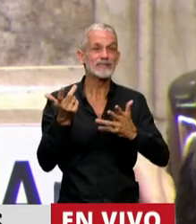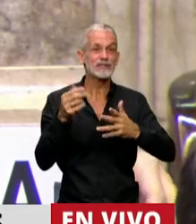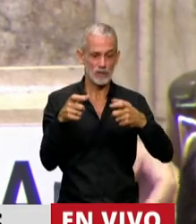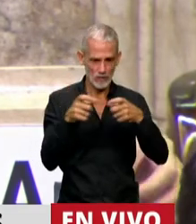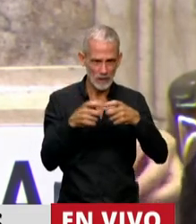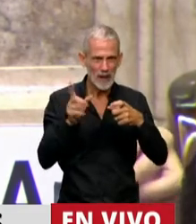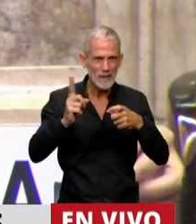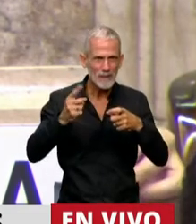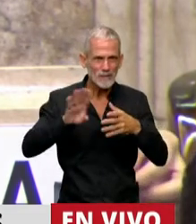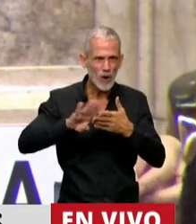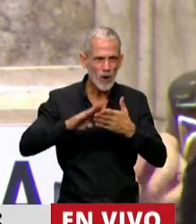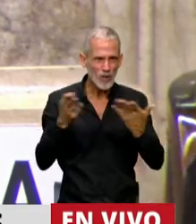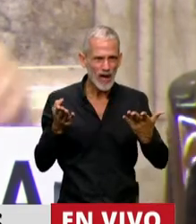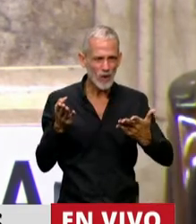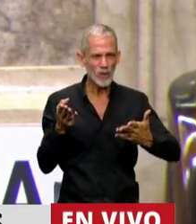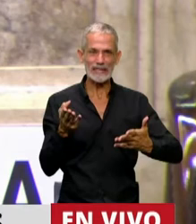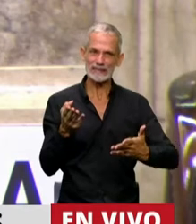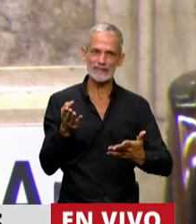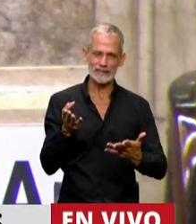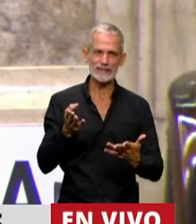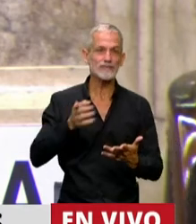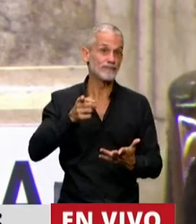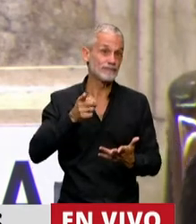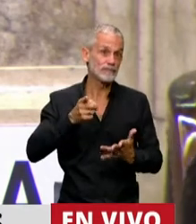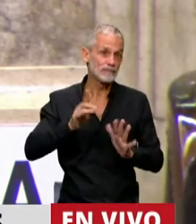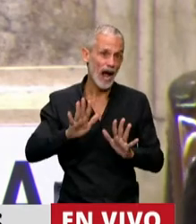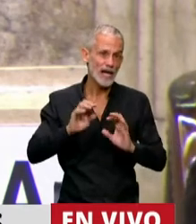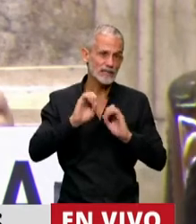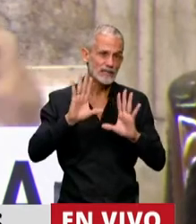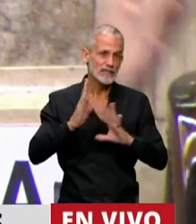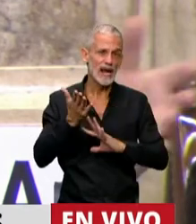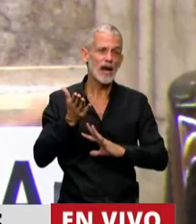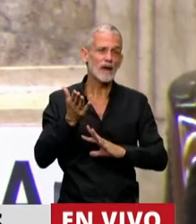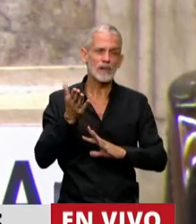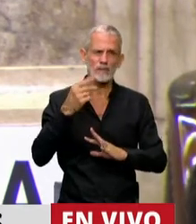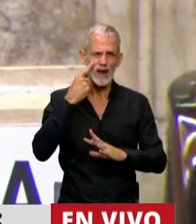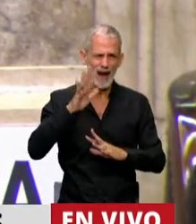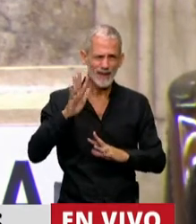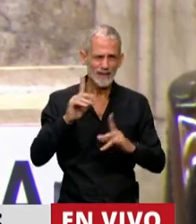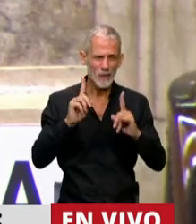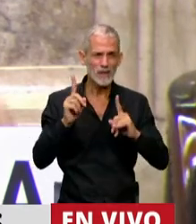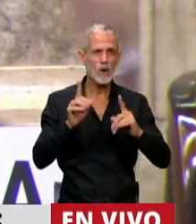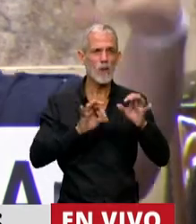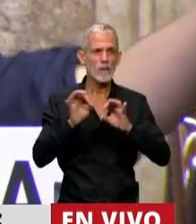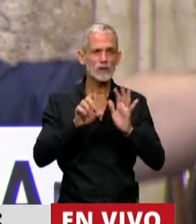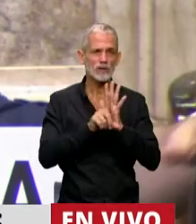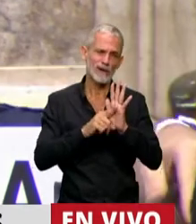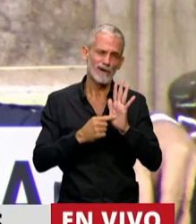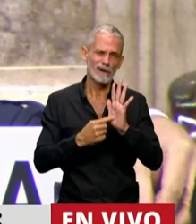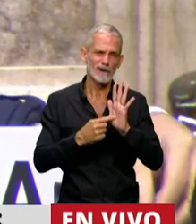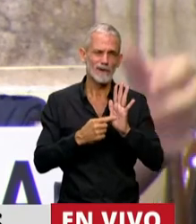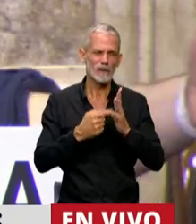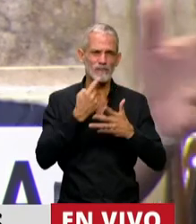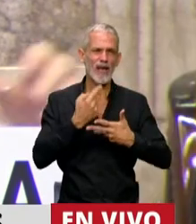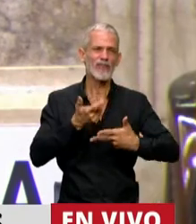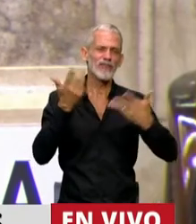dolarizar sus carteras. Bueno, esto claramente no tiene nada que ver con lo que pregona, ¿no?, o